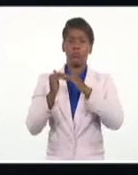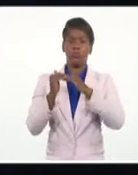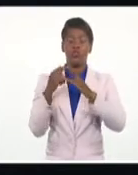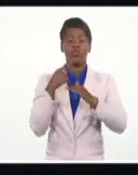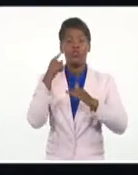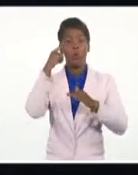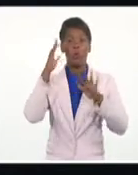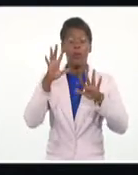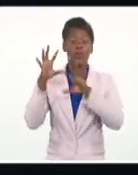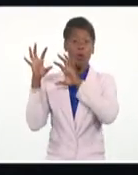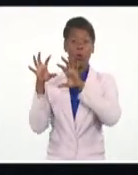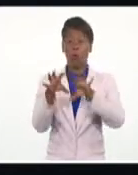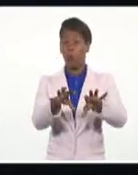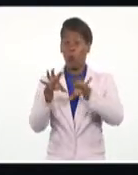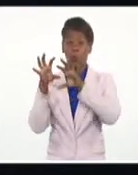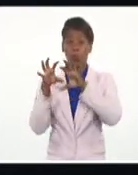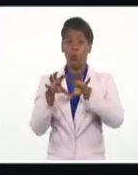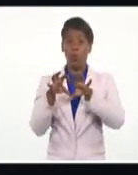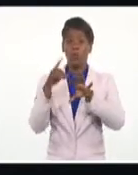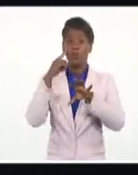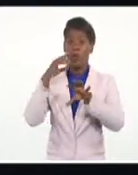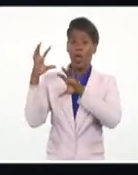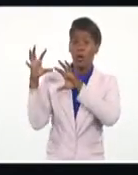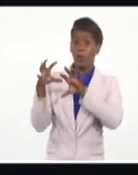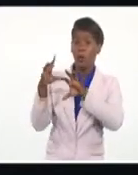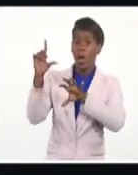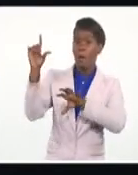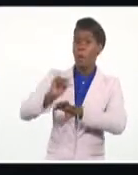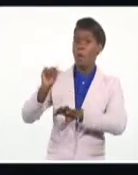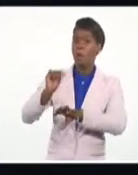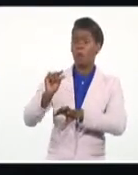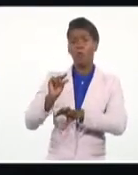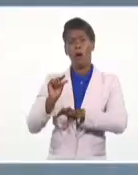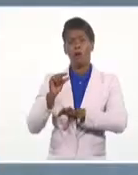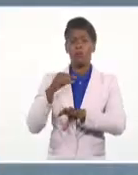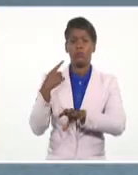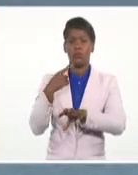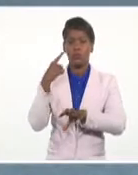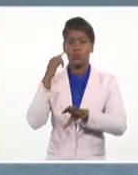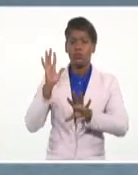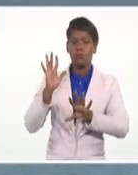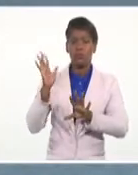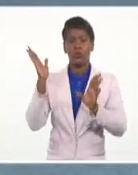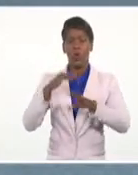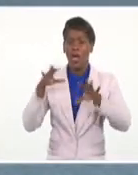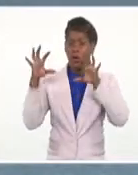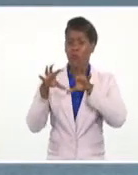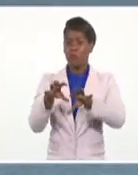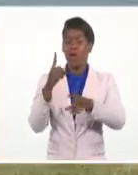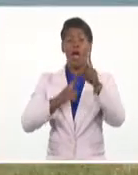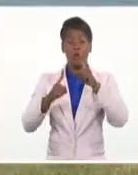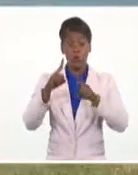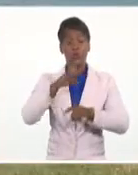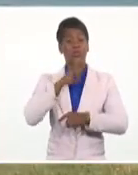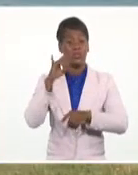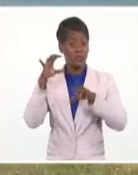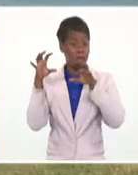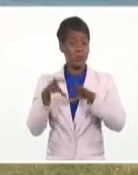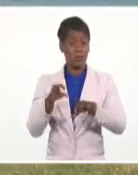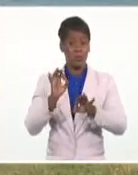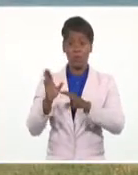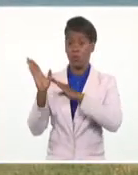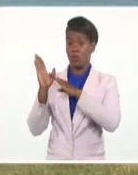mayores intensidades y no sucedió, o sea, no ocurrieron con la intensidad que nosotros esperábamos. Este miércoles 7 de julio,